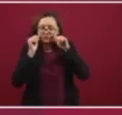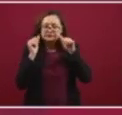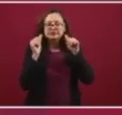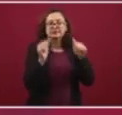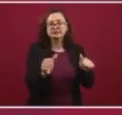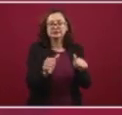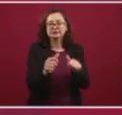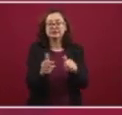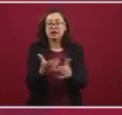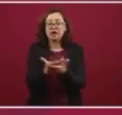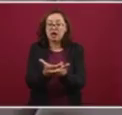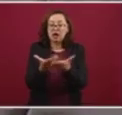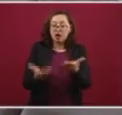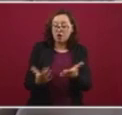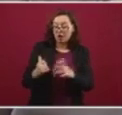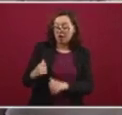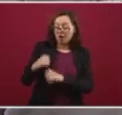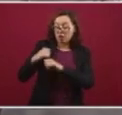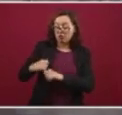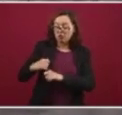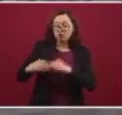autoridades están